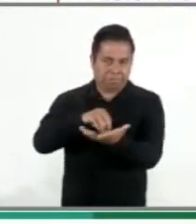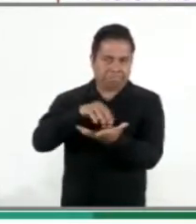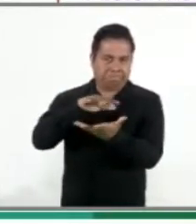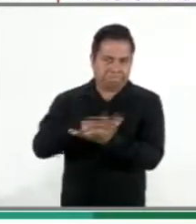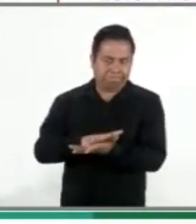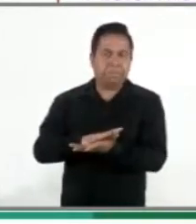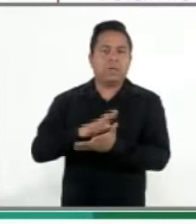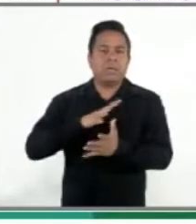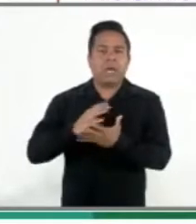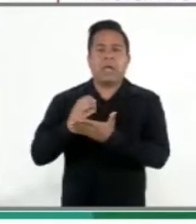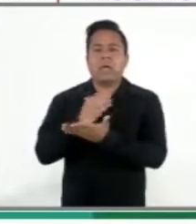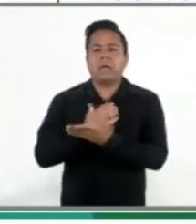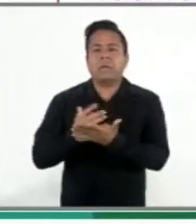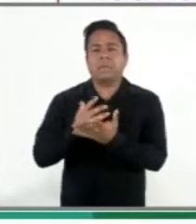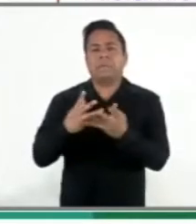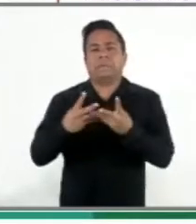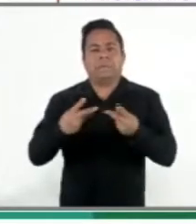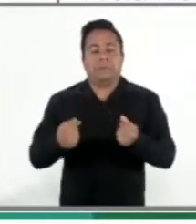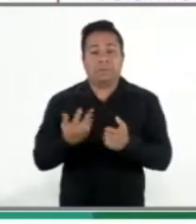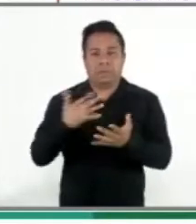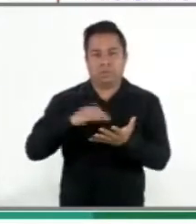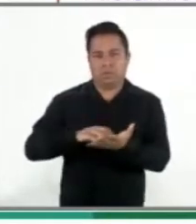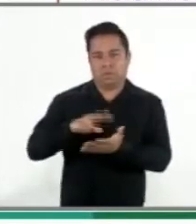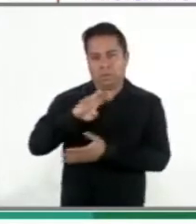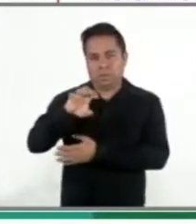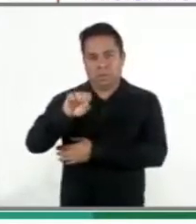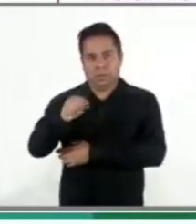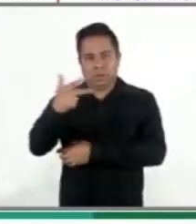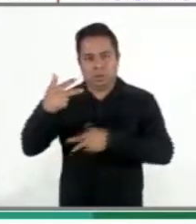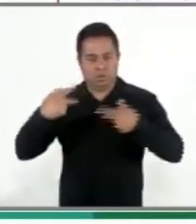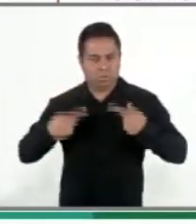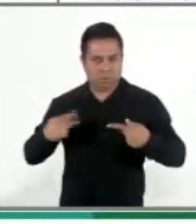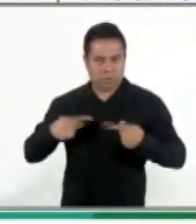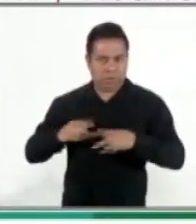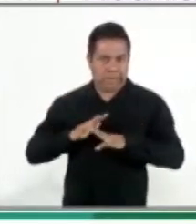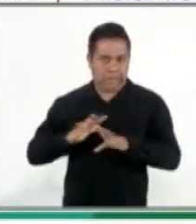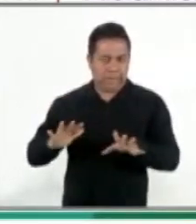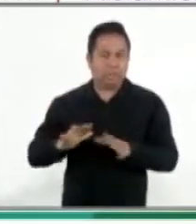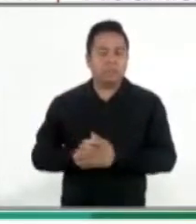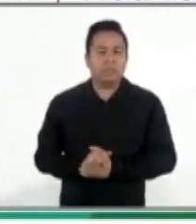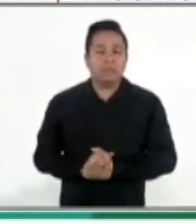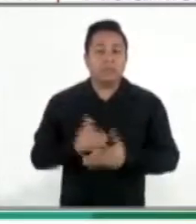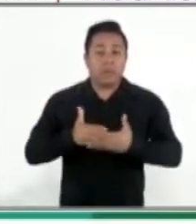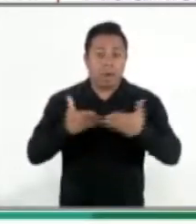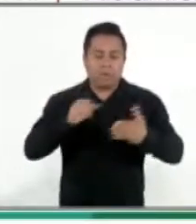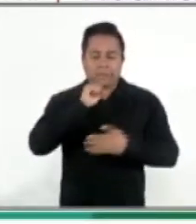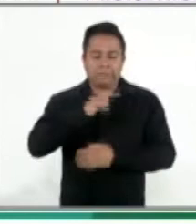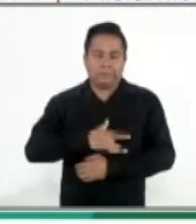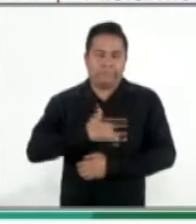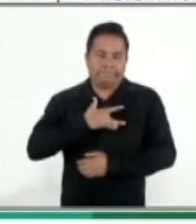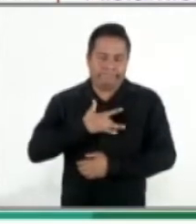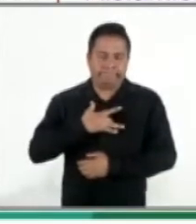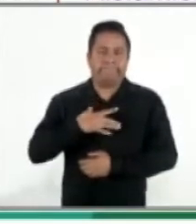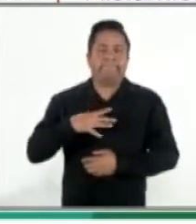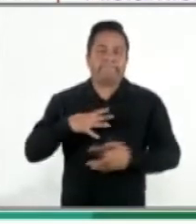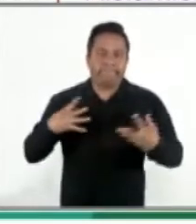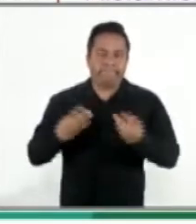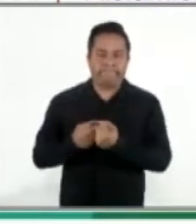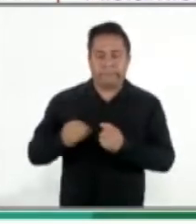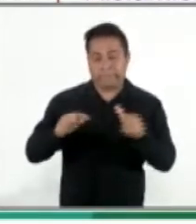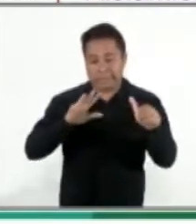se han recuperado cinco mil 468 también tenemos lamentablemente ya 670